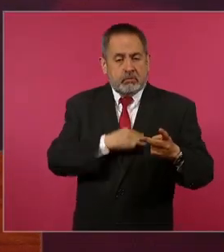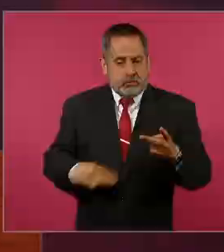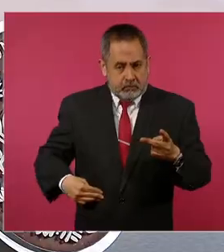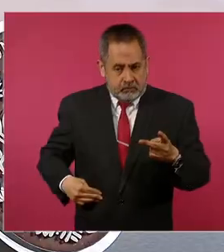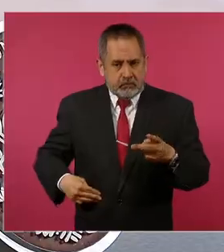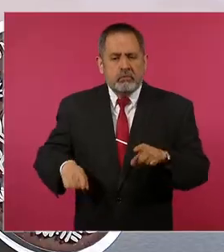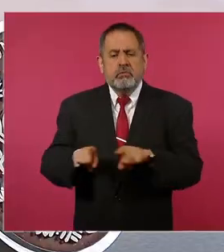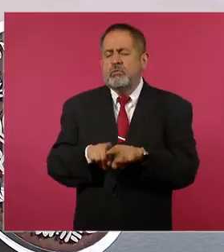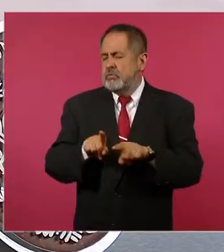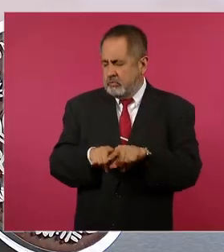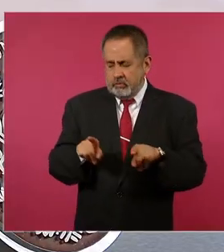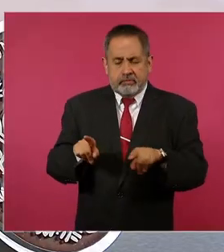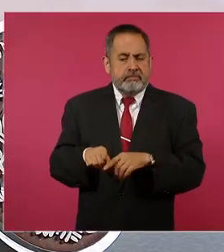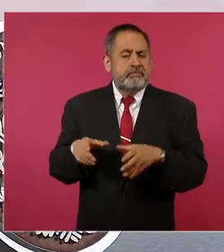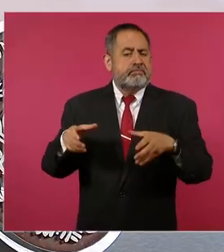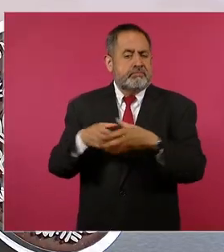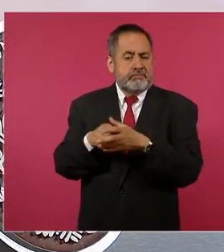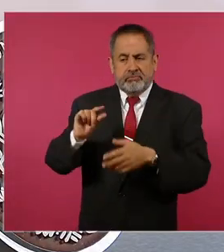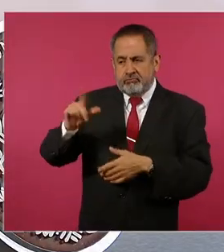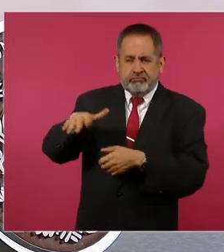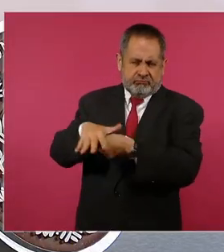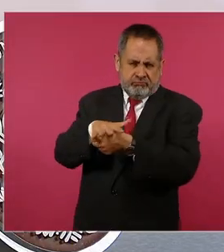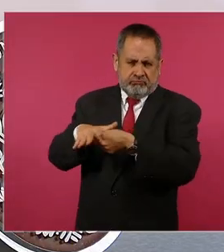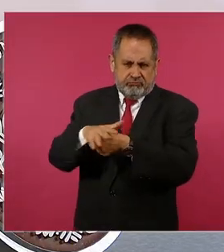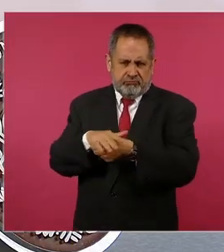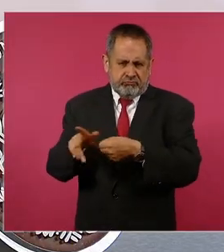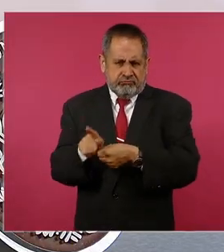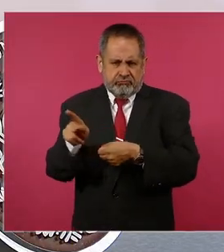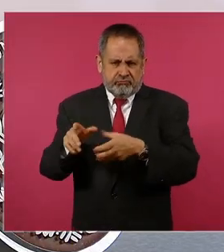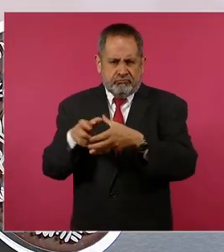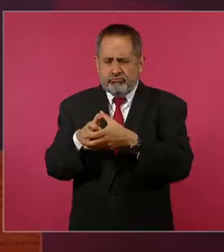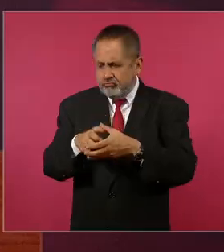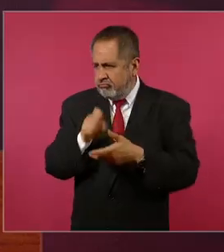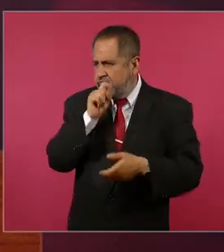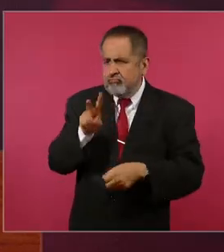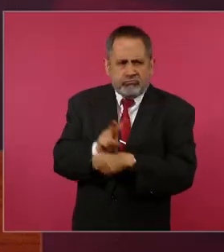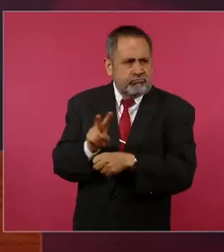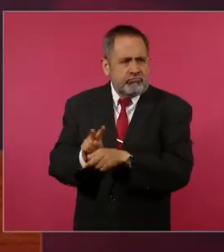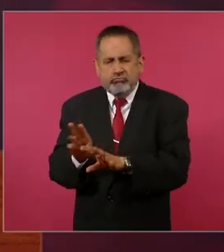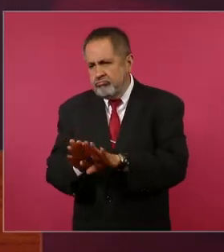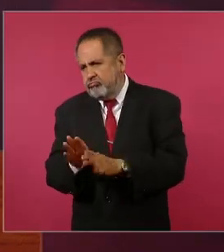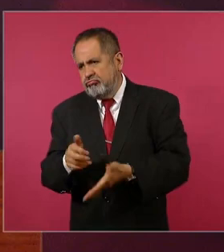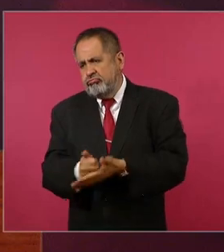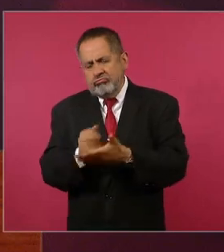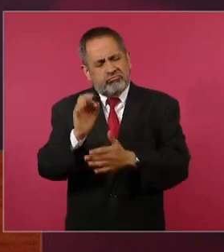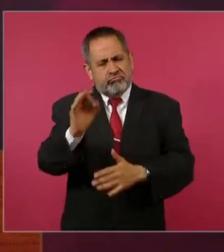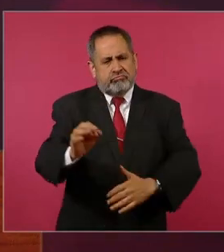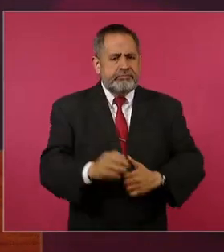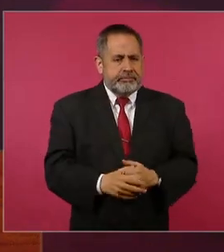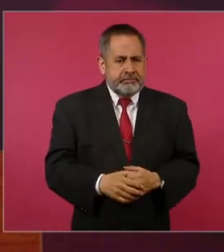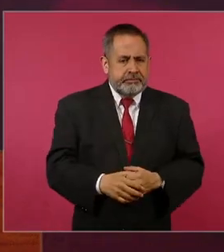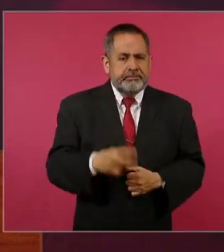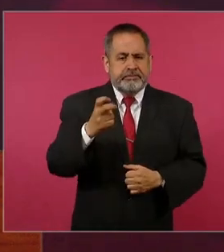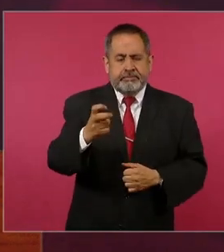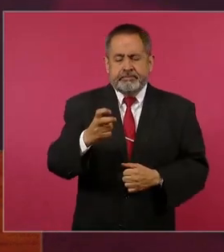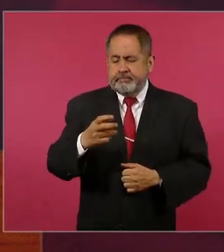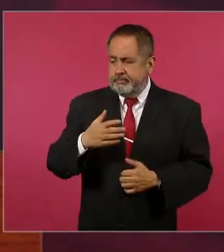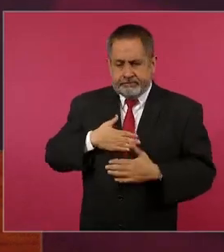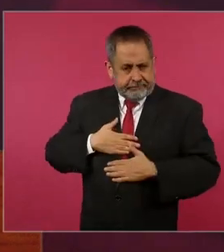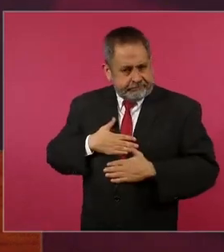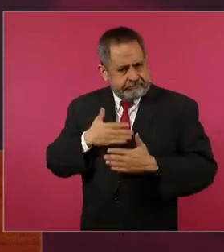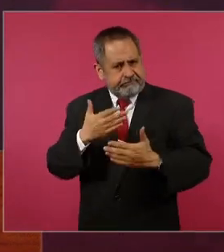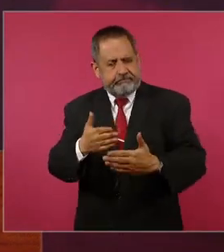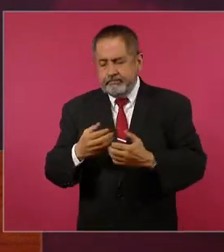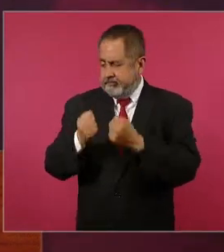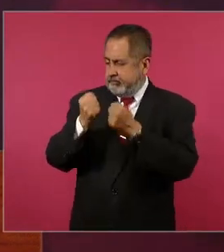de las autoridades locales en general. Por eso hoy, a nombre del Gabinete de